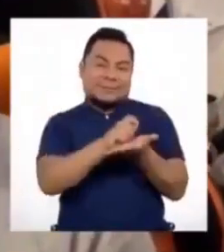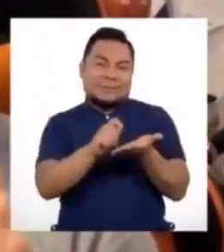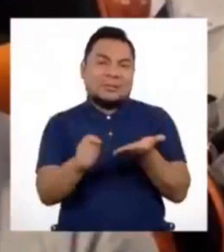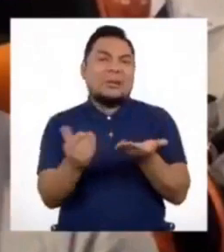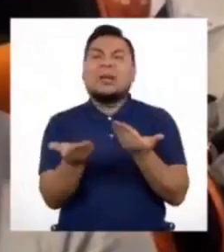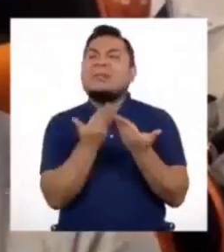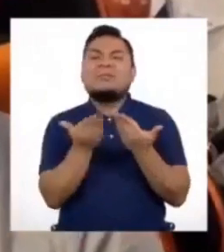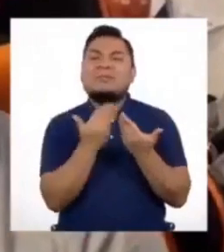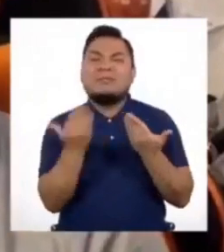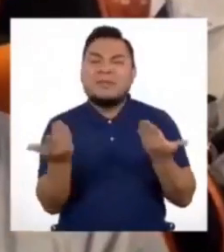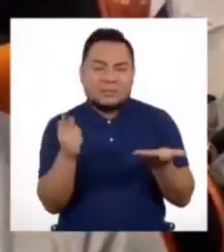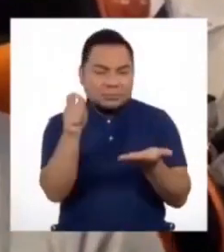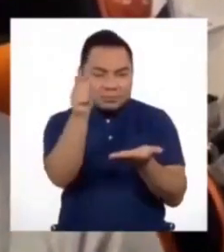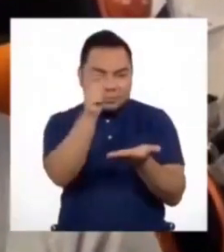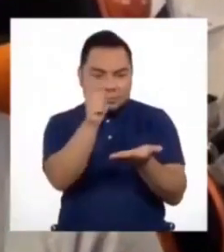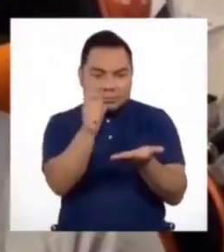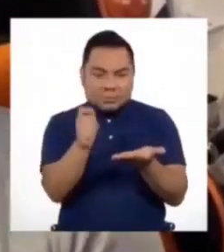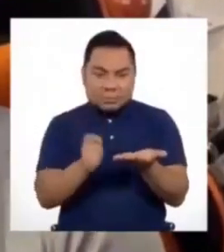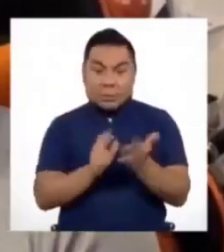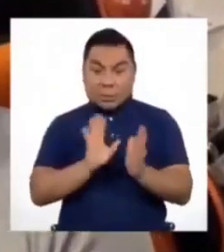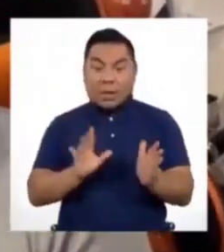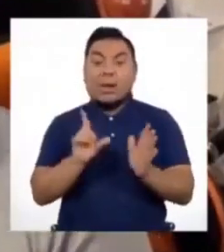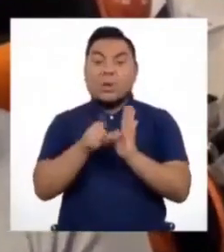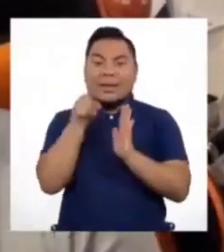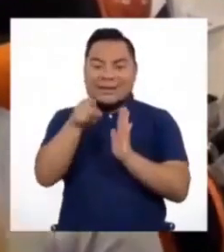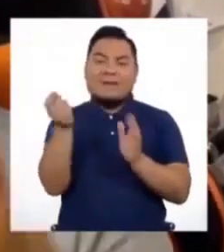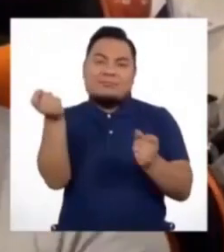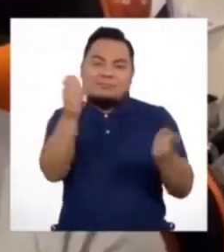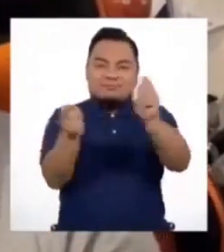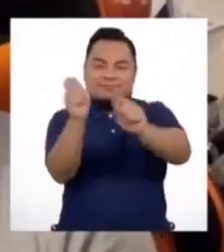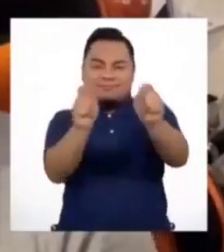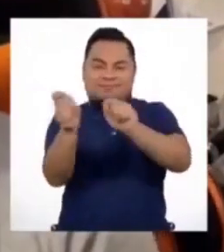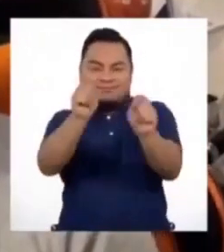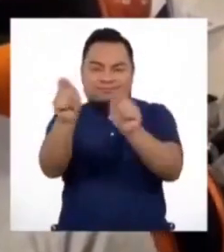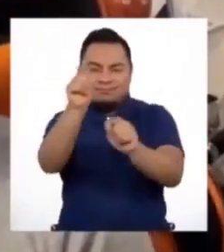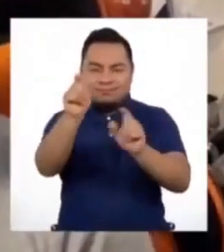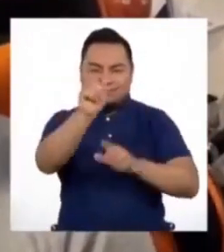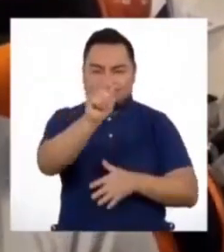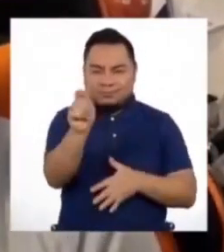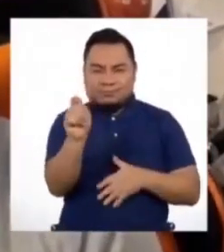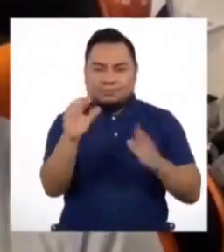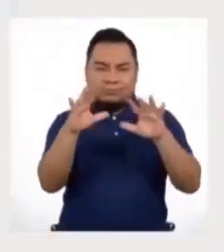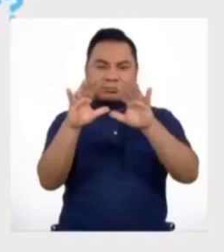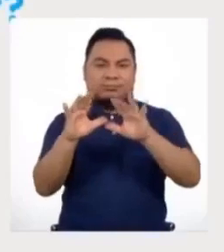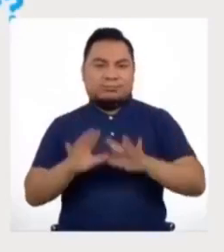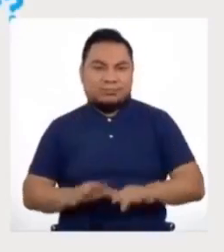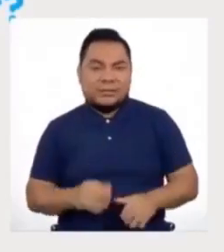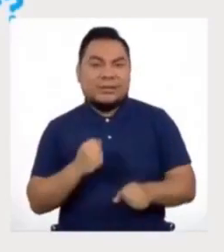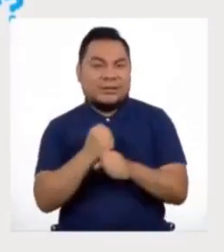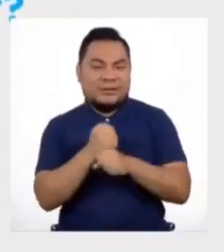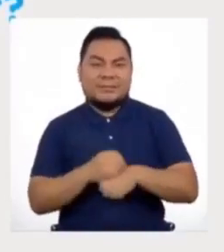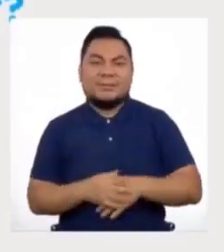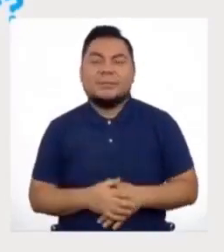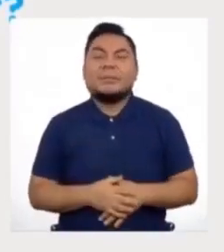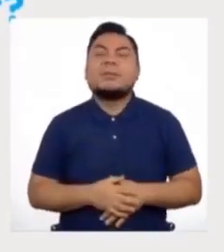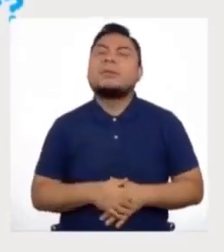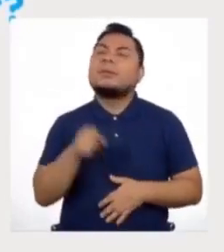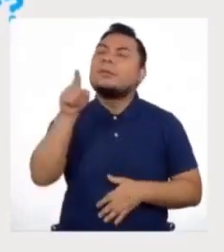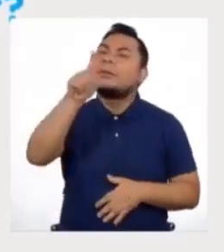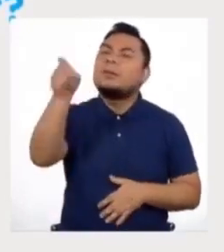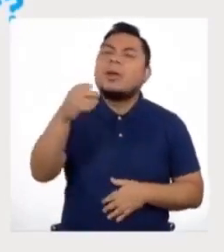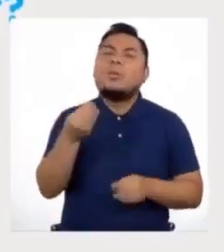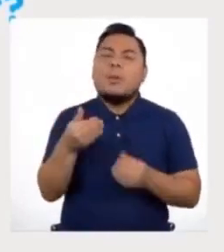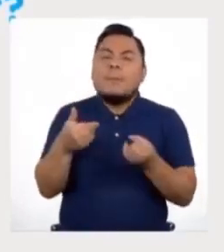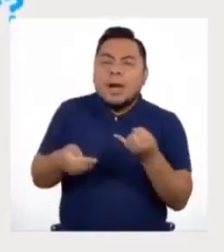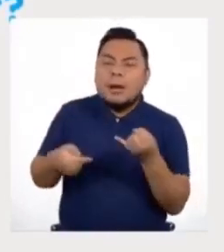muy simple y luego eso se va a convertir en algo más complejo según cómo avance el proceso de nuestro trabajo. ¿Qué pasos usas